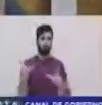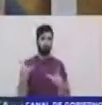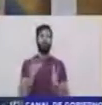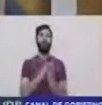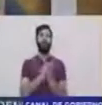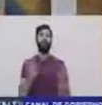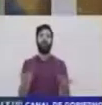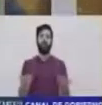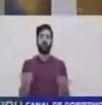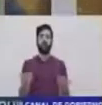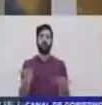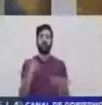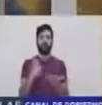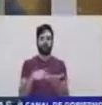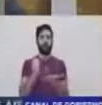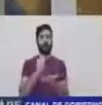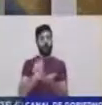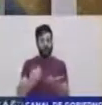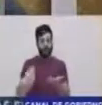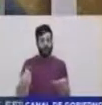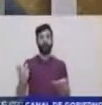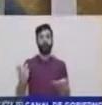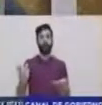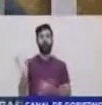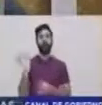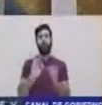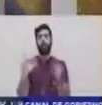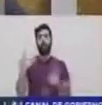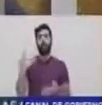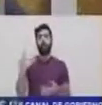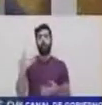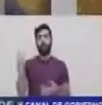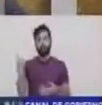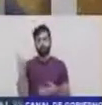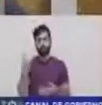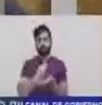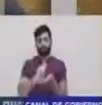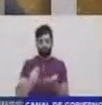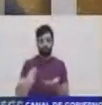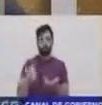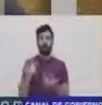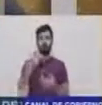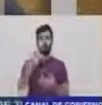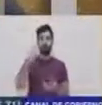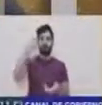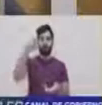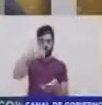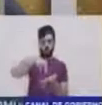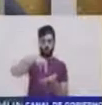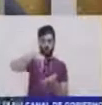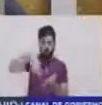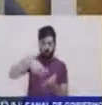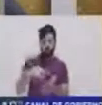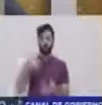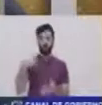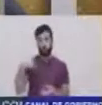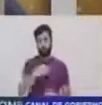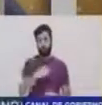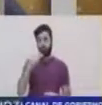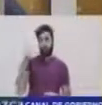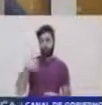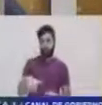de cuadrícula, pues que tal vez un lápiz, lapicero, un compás, una regla o una escuadra para lo que vamos a trabajar